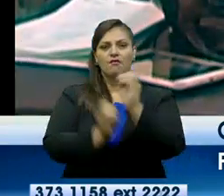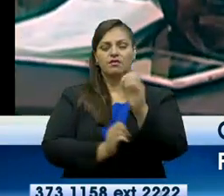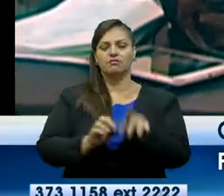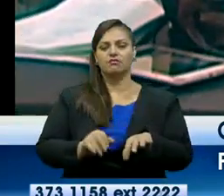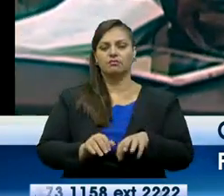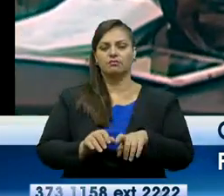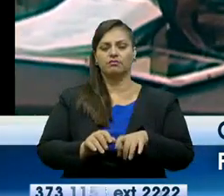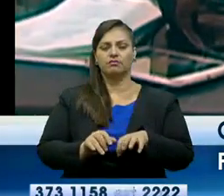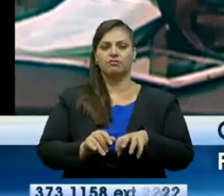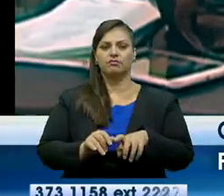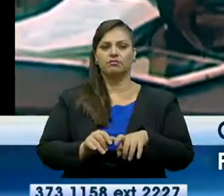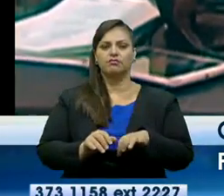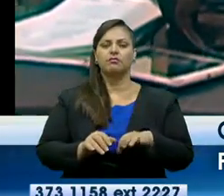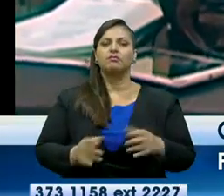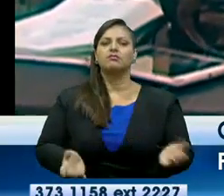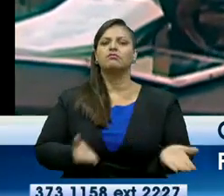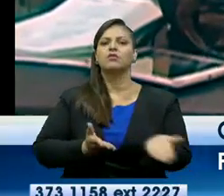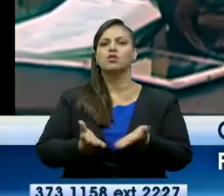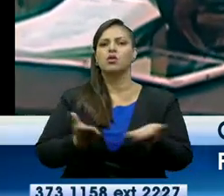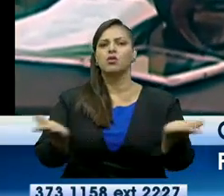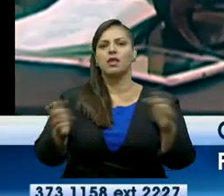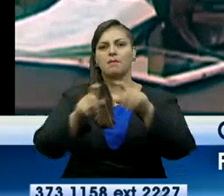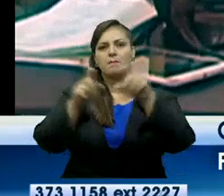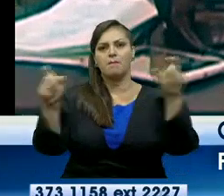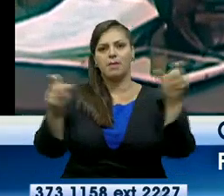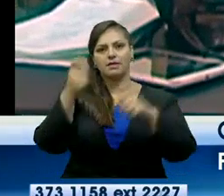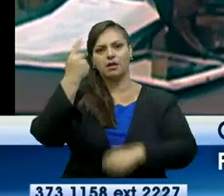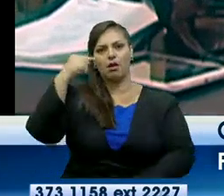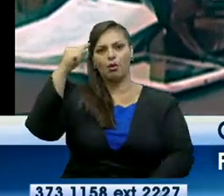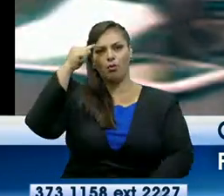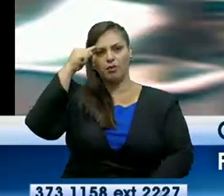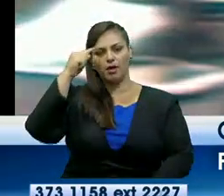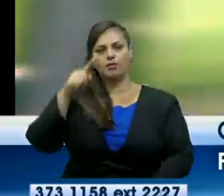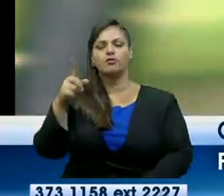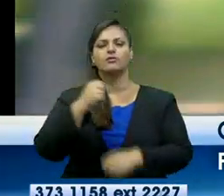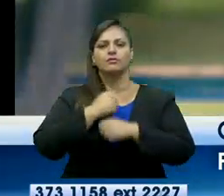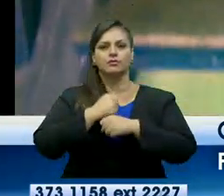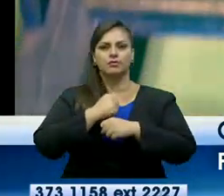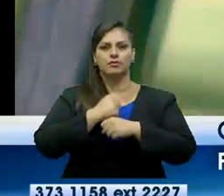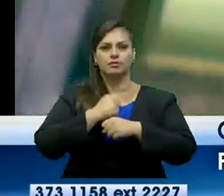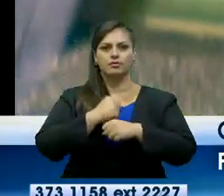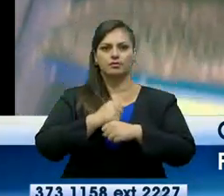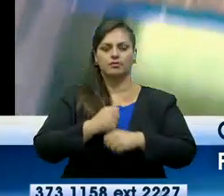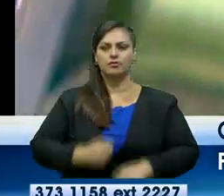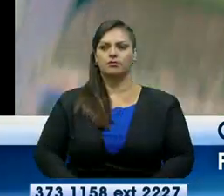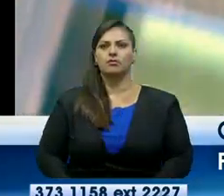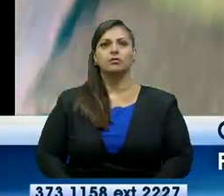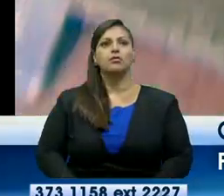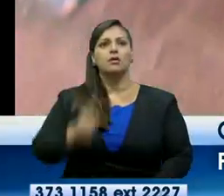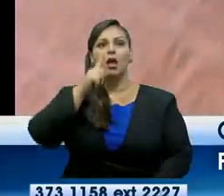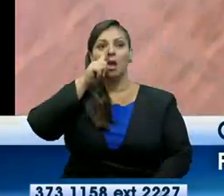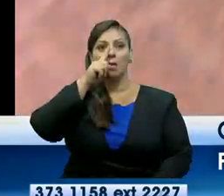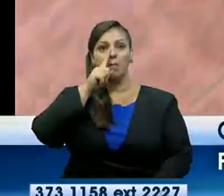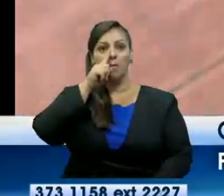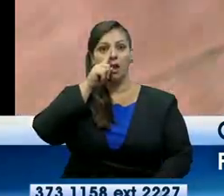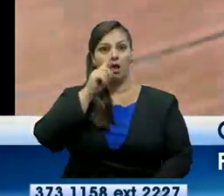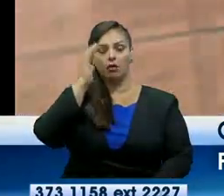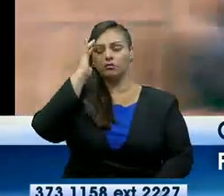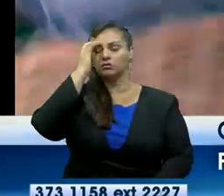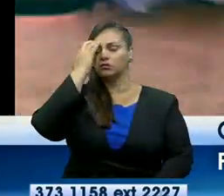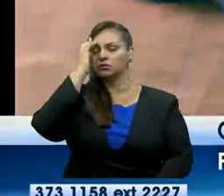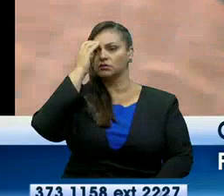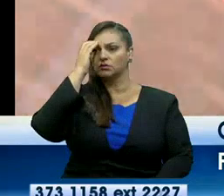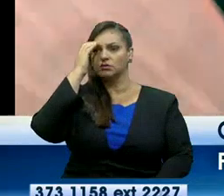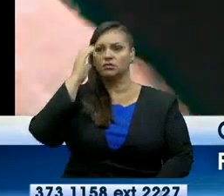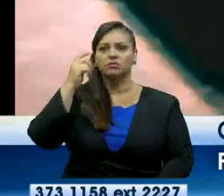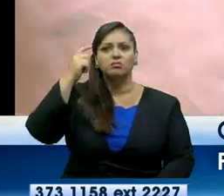Ahora, el personal labora con la desconfianza de que en cualquier momento pueda repetirse una historia similar. Teníamos miedo que